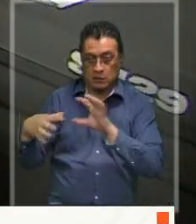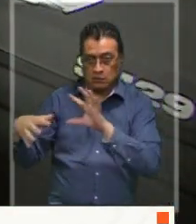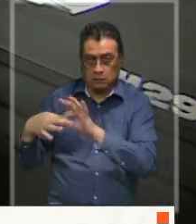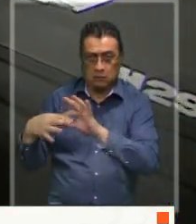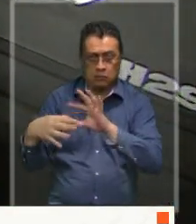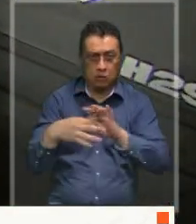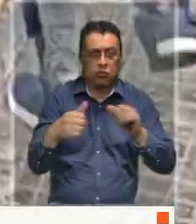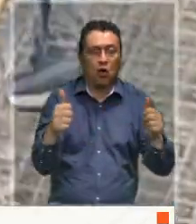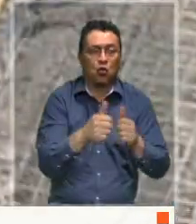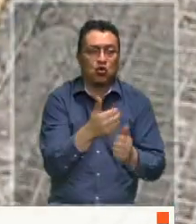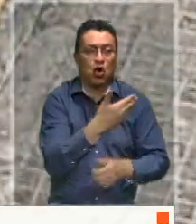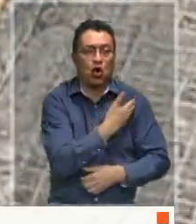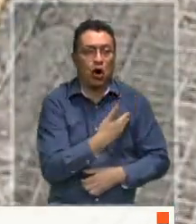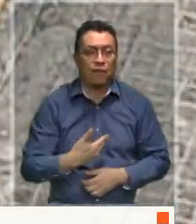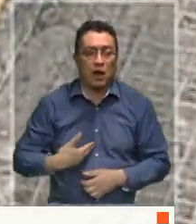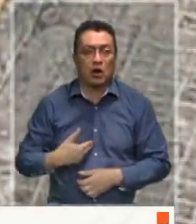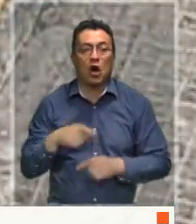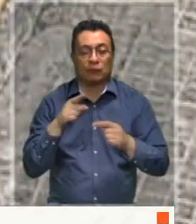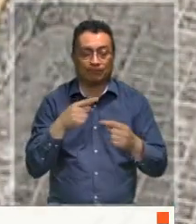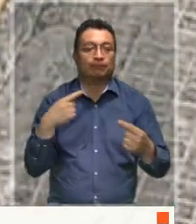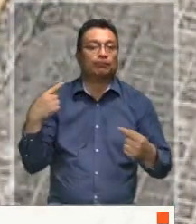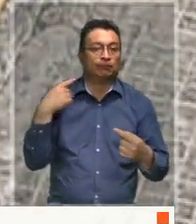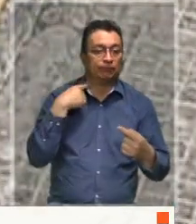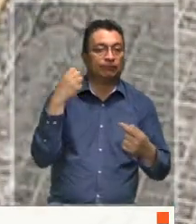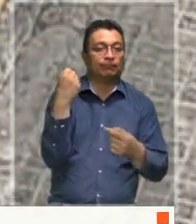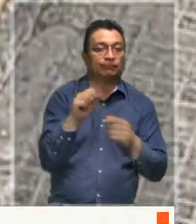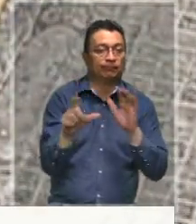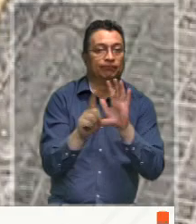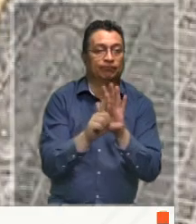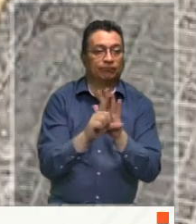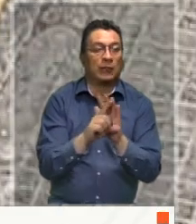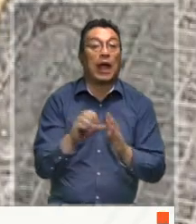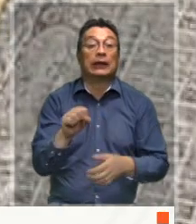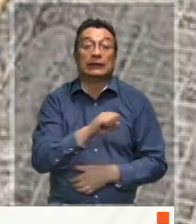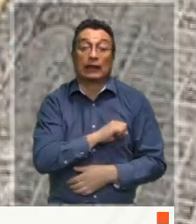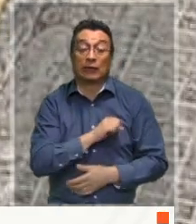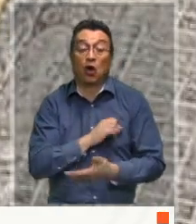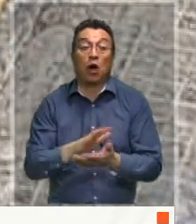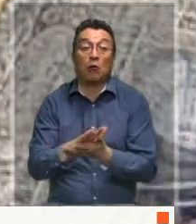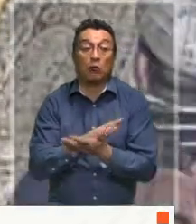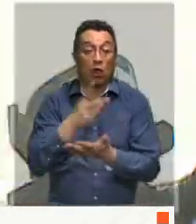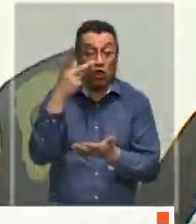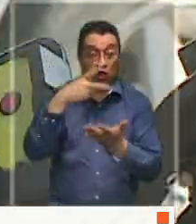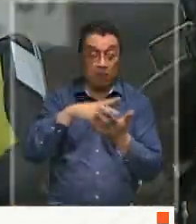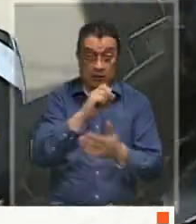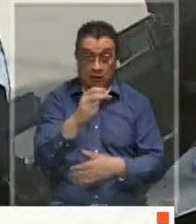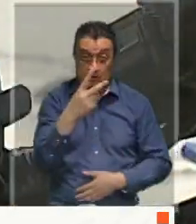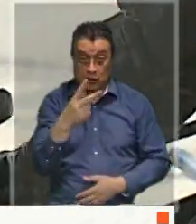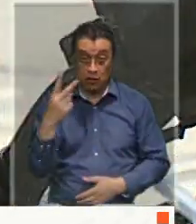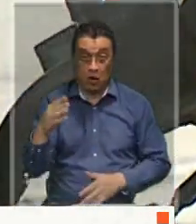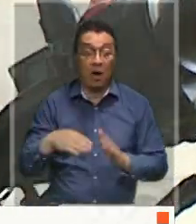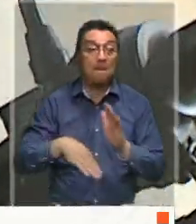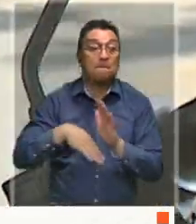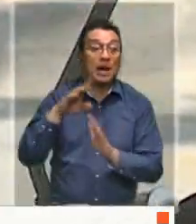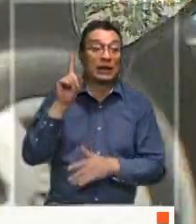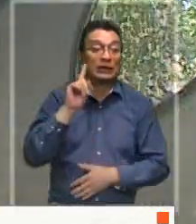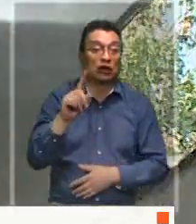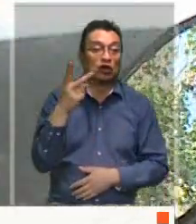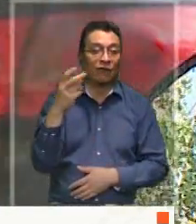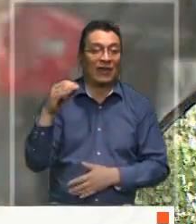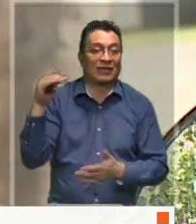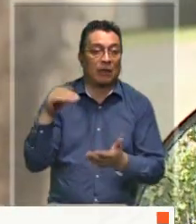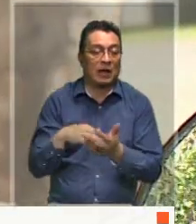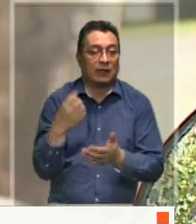con el gobierno para enfrentar este tipo de delincuencia. Por ejemplo, en Santiago en 2022 cursaron más de 120.000 infracciones